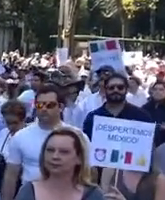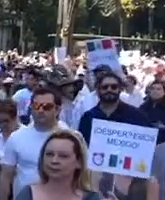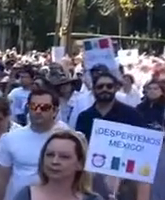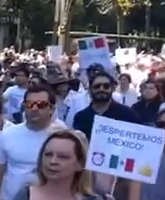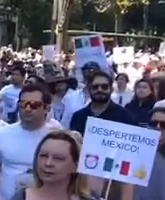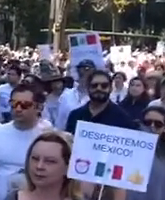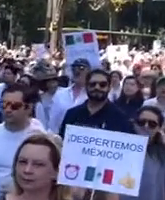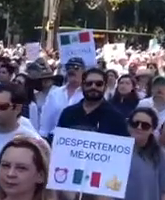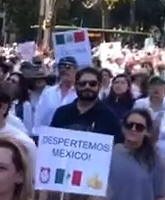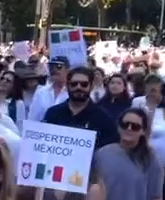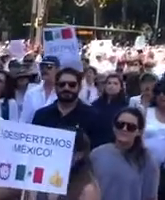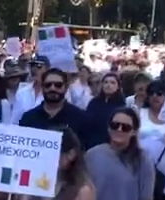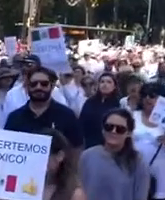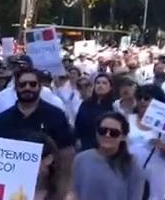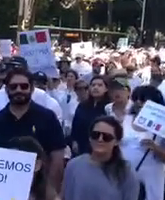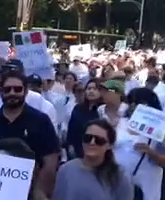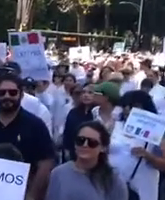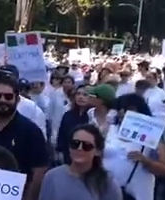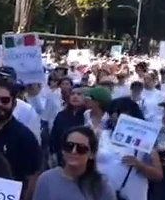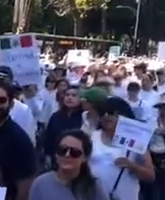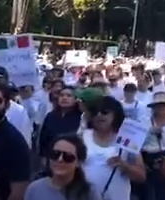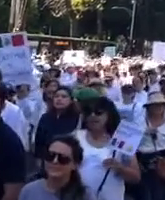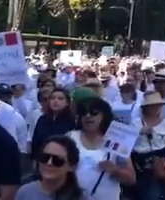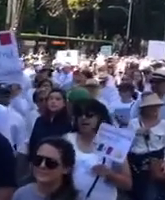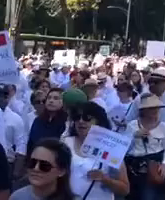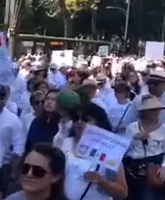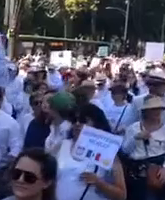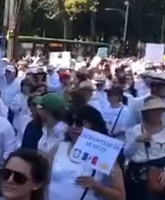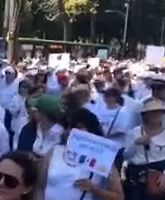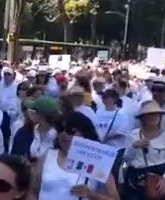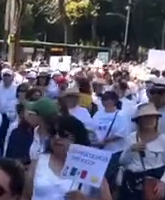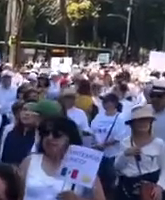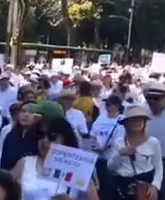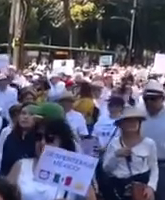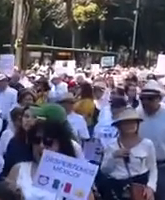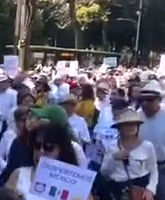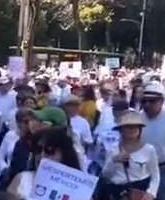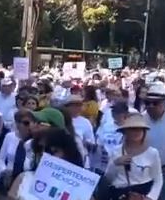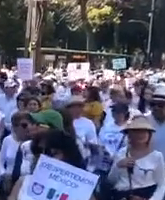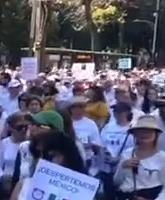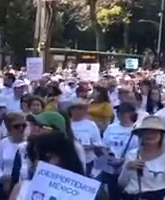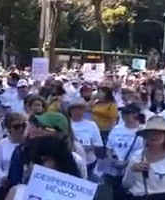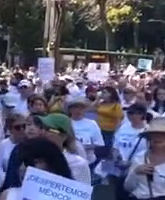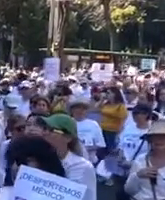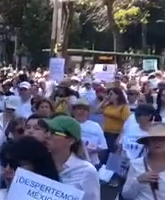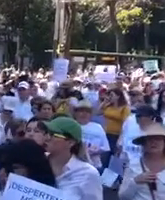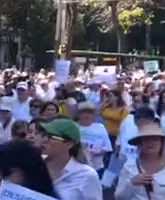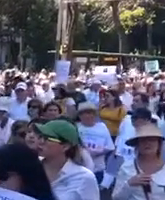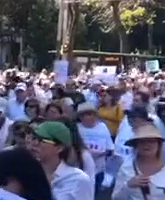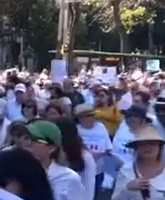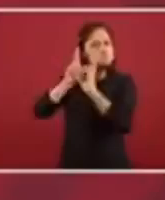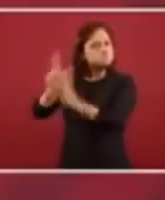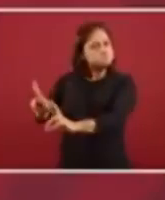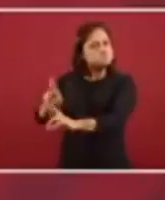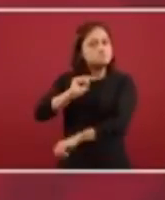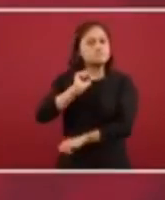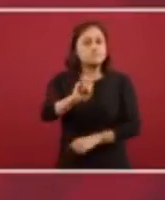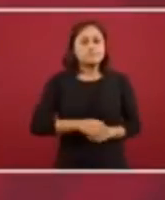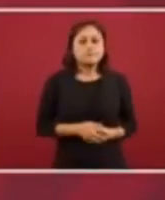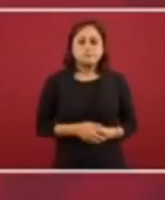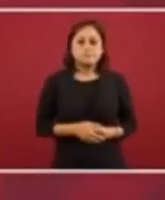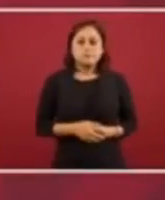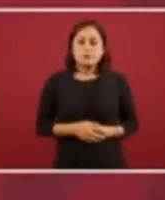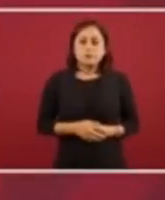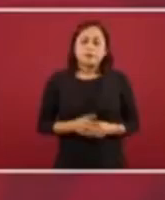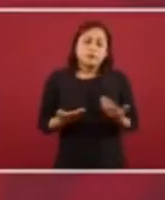se está aclarando más. Pero tienen todo su derecho, merecen todo nuestro respeto. En lo que corresponde